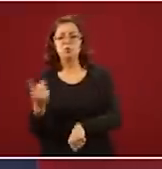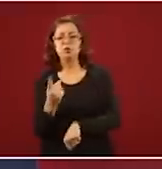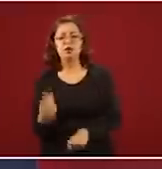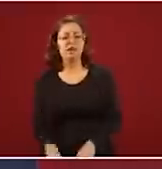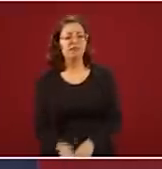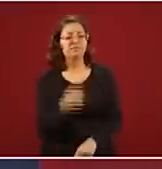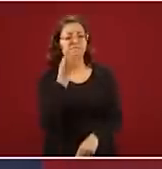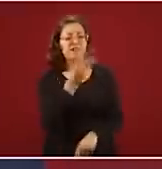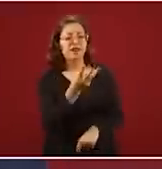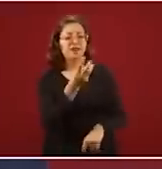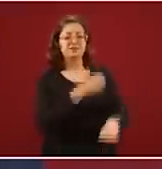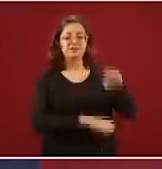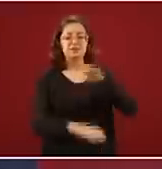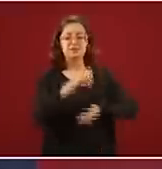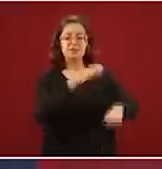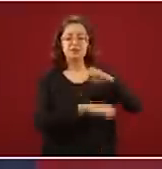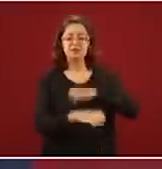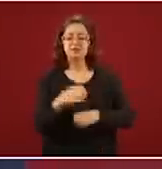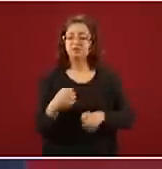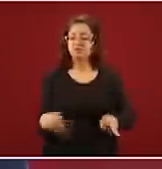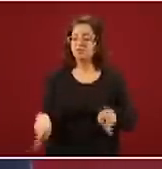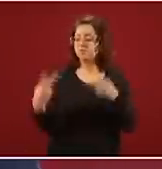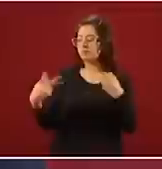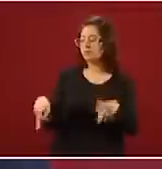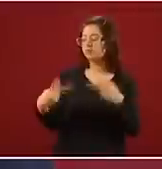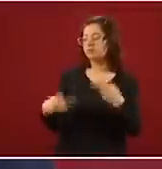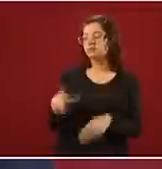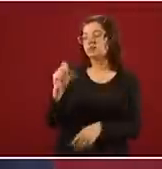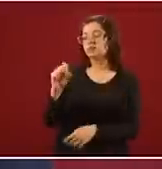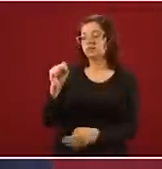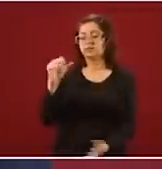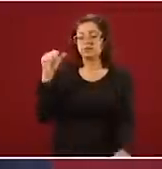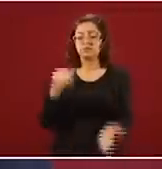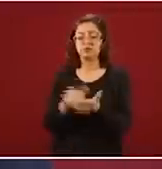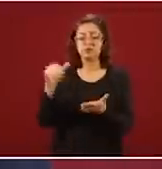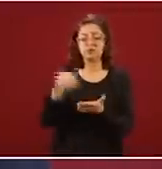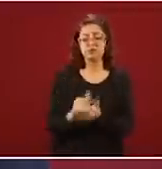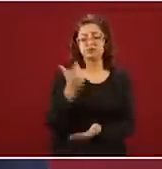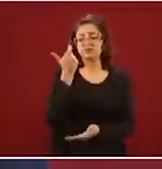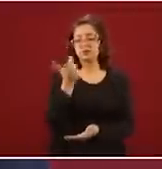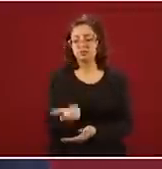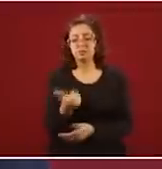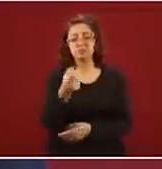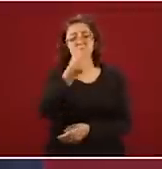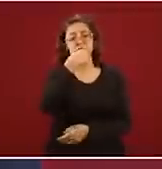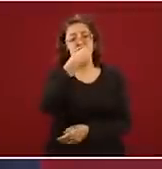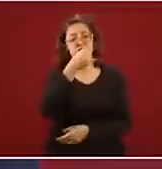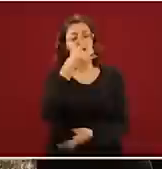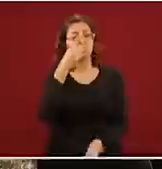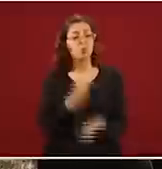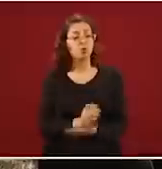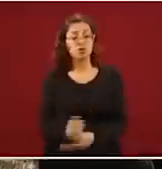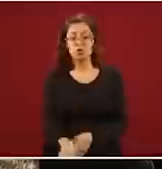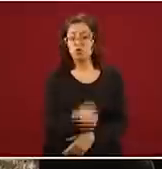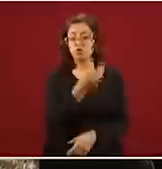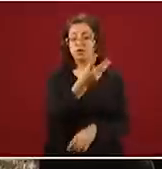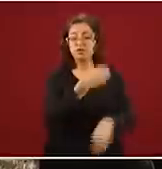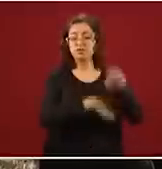mil millones de pesos, tres empresas de medicinas?